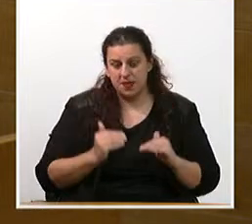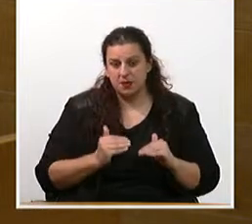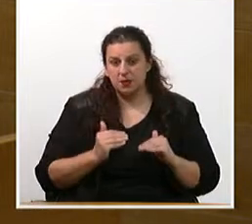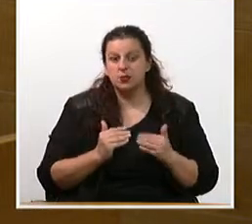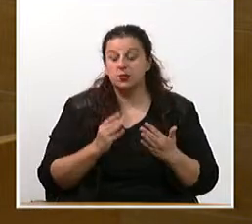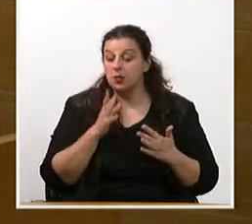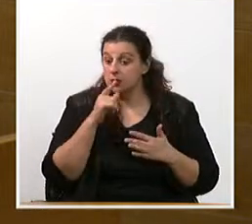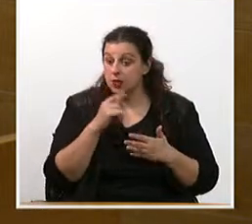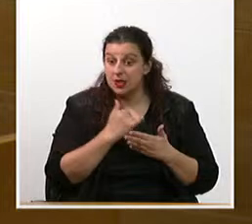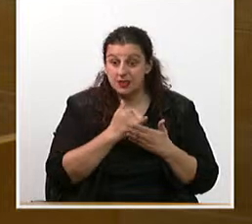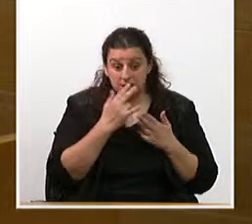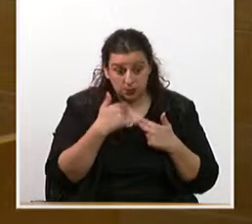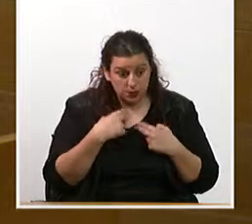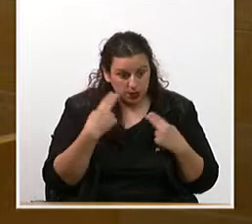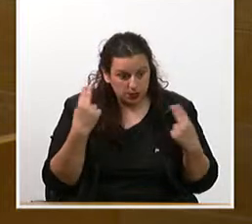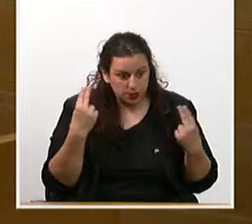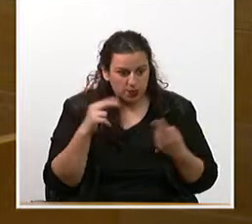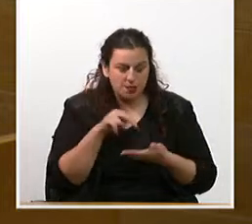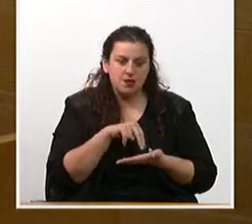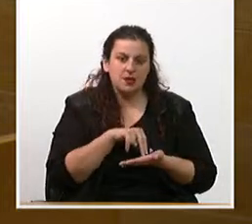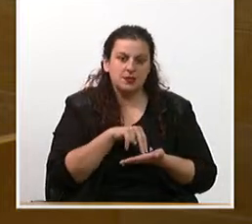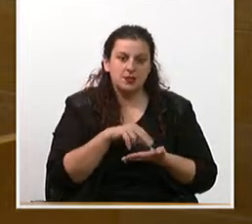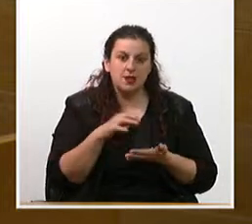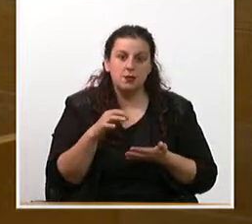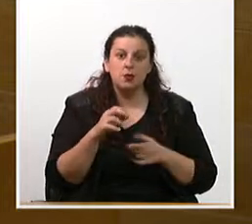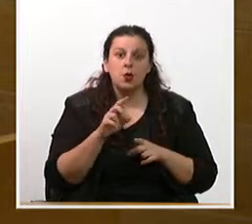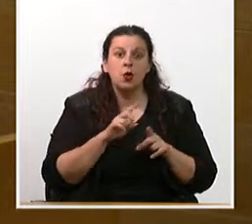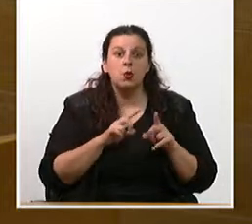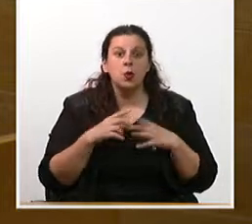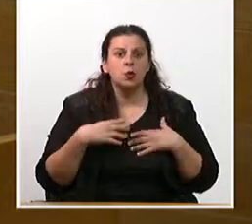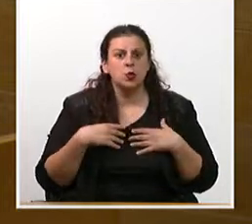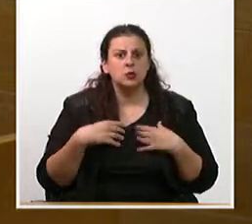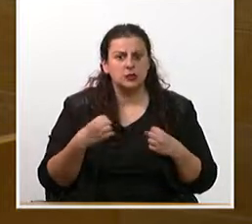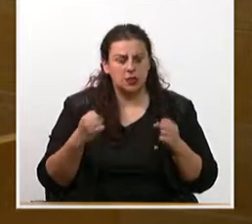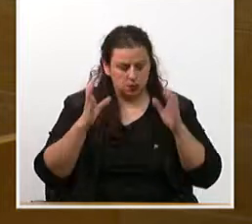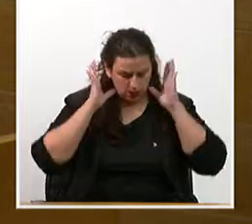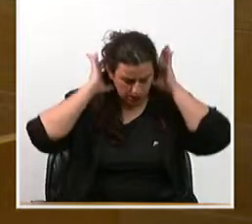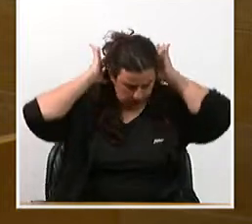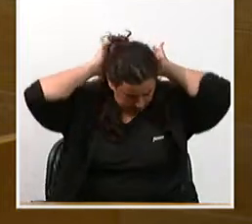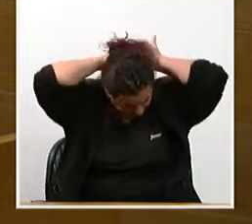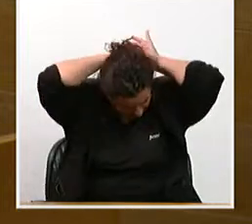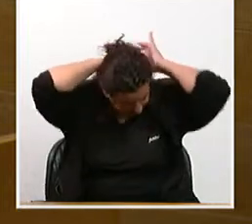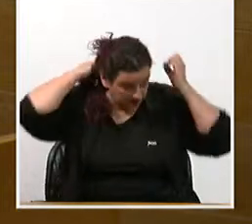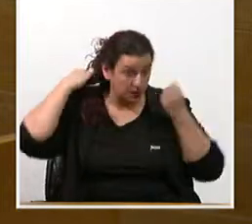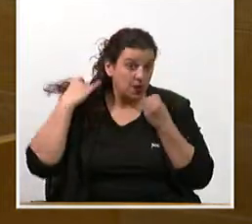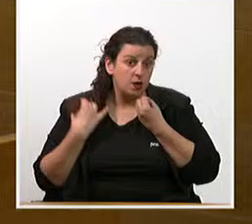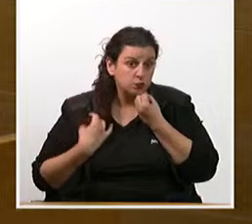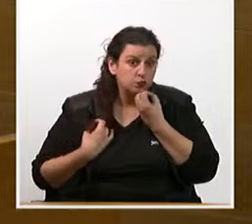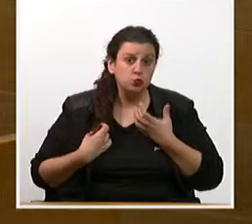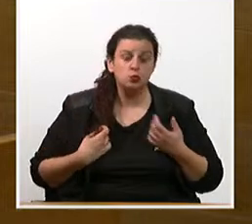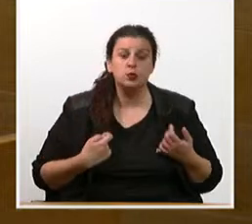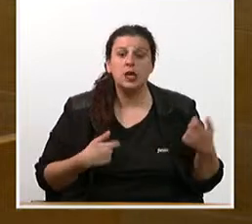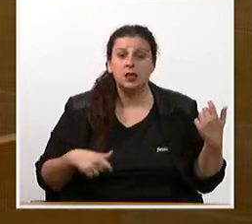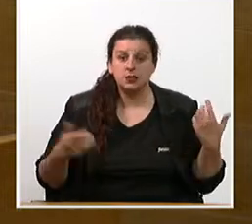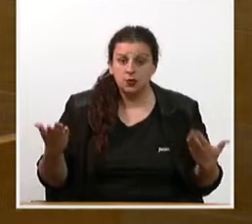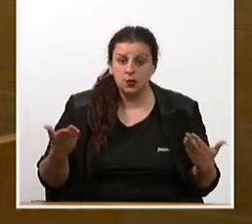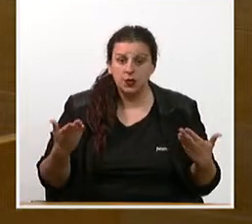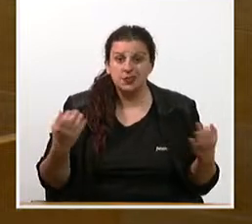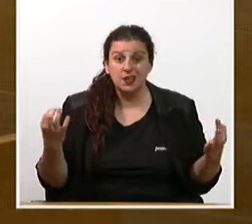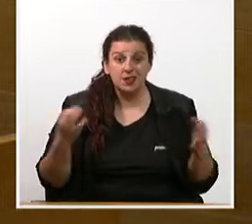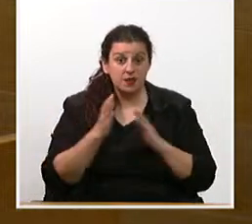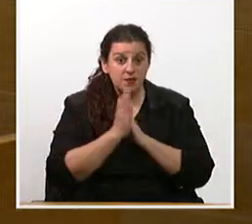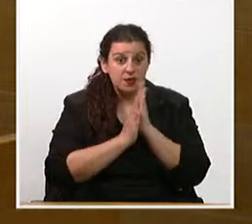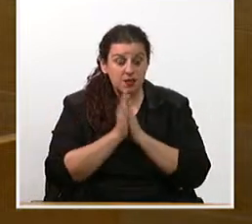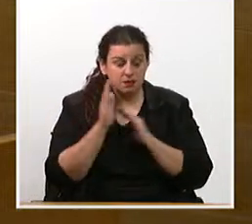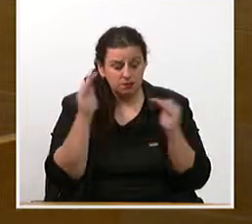institu de estar es un produ saludable es un produ que es y y parao el que haía de implicarse